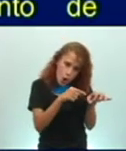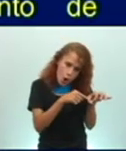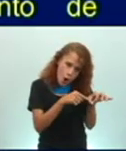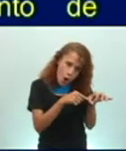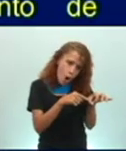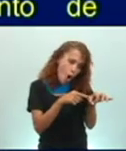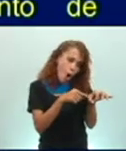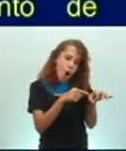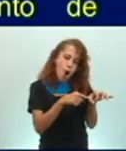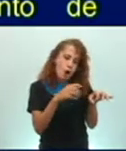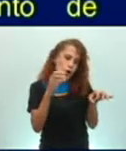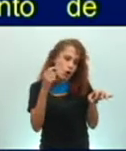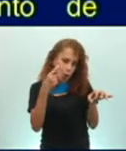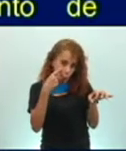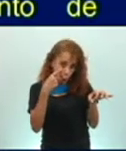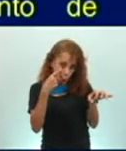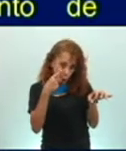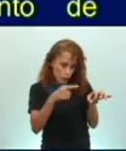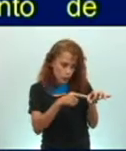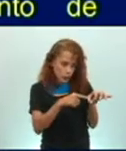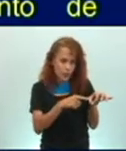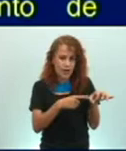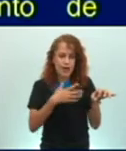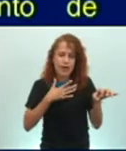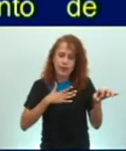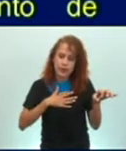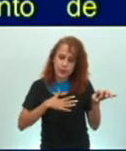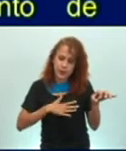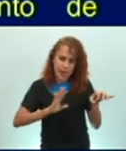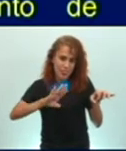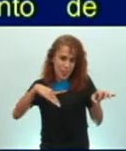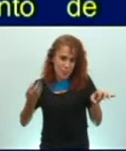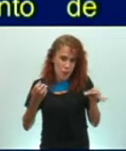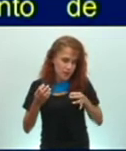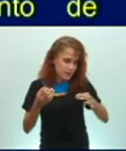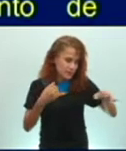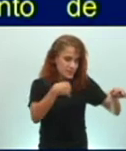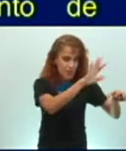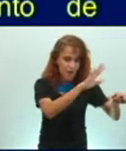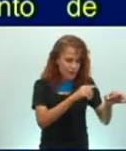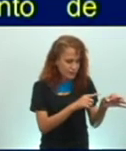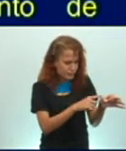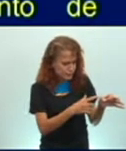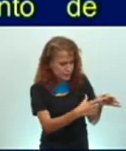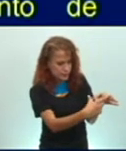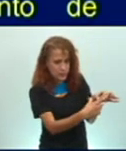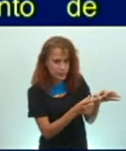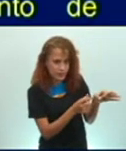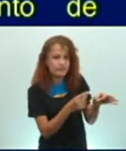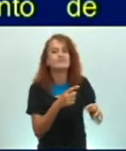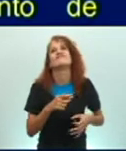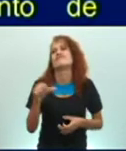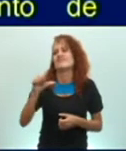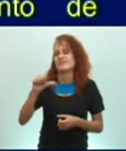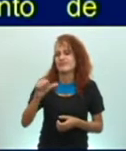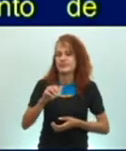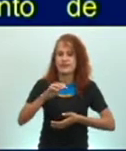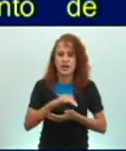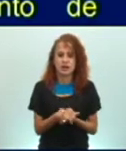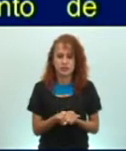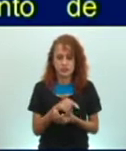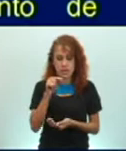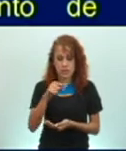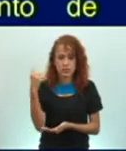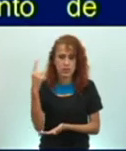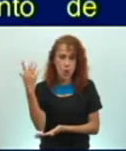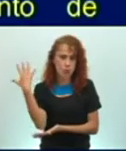esa calma aparente, pero después el paso del borde de ese ojo puede ser letal. Estos organismos